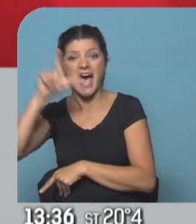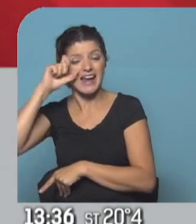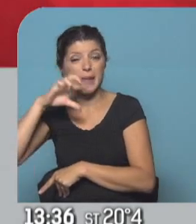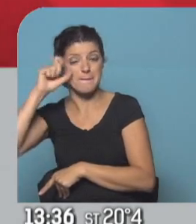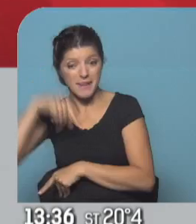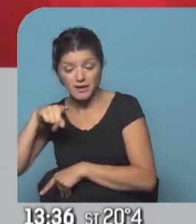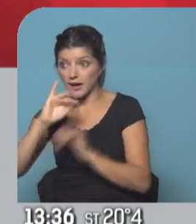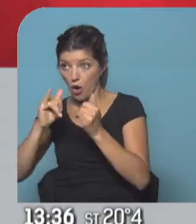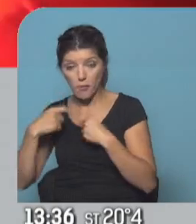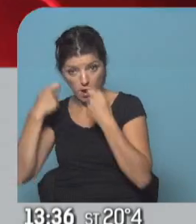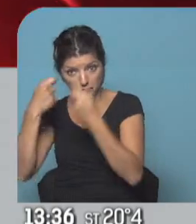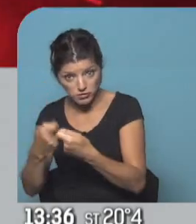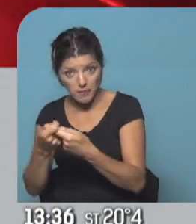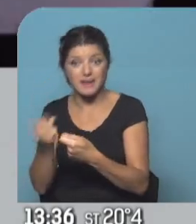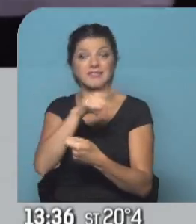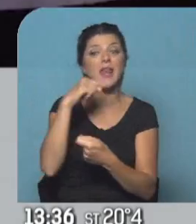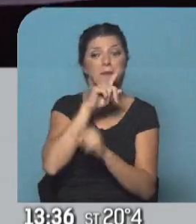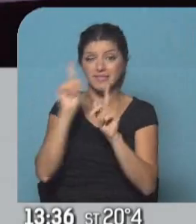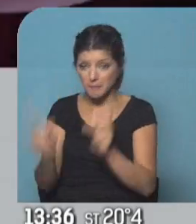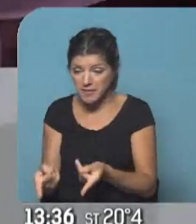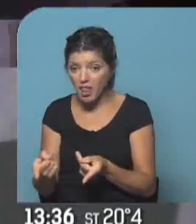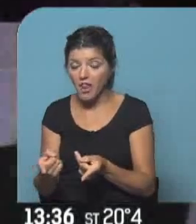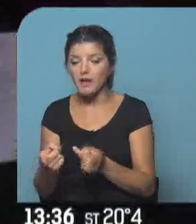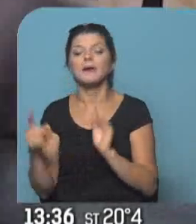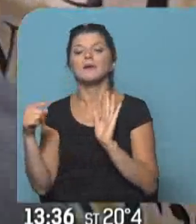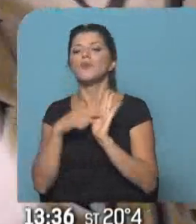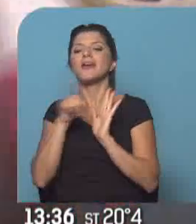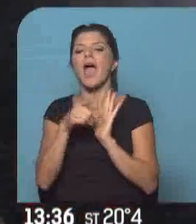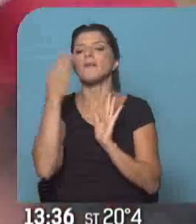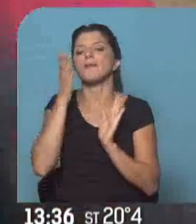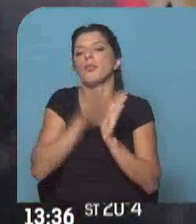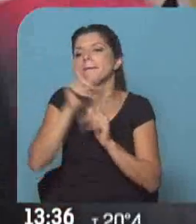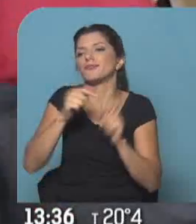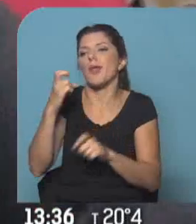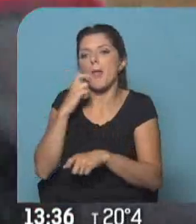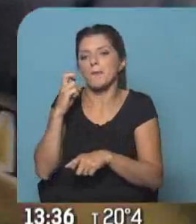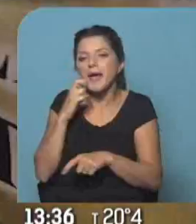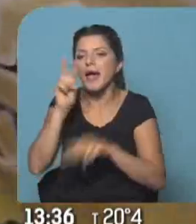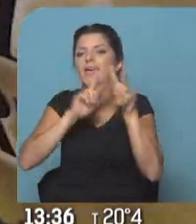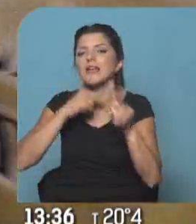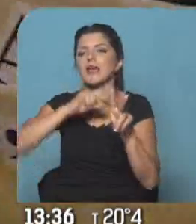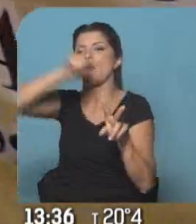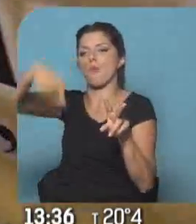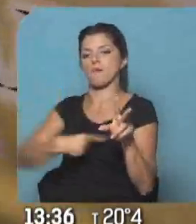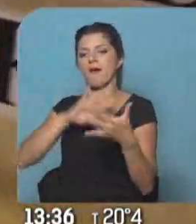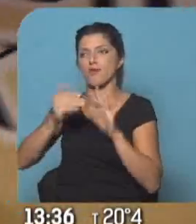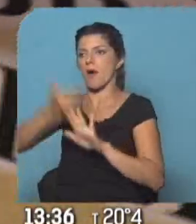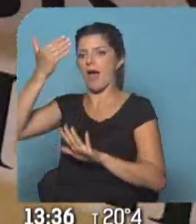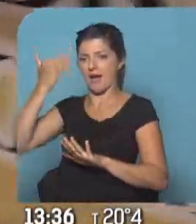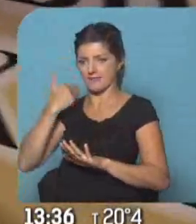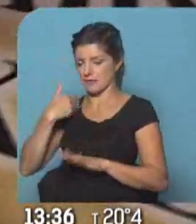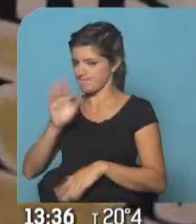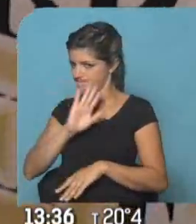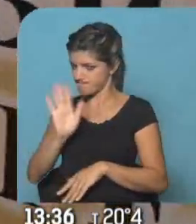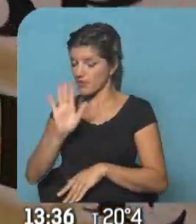es un voto joven o de mediana edad, digamos. No es una cuestión generacional lo que estamos viendo acá. Me parece que es un sistema que está basado, insisto, sobre estos tres pilares que se